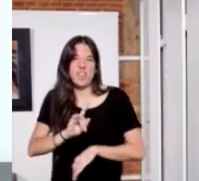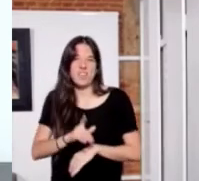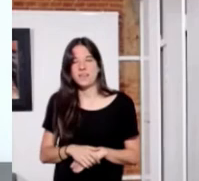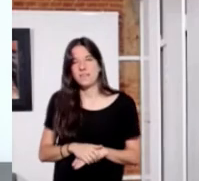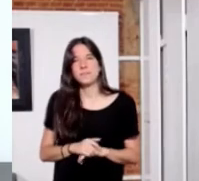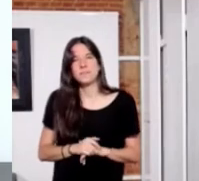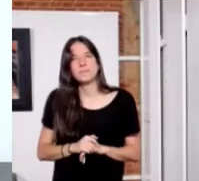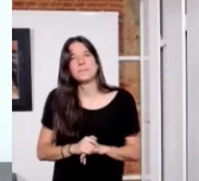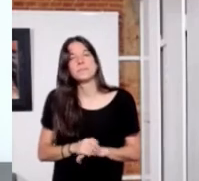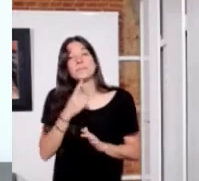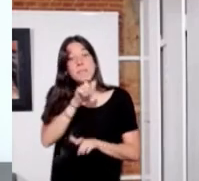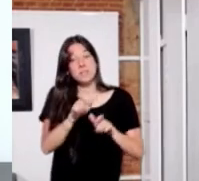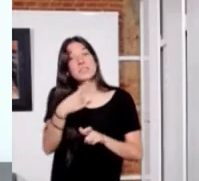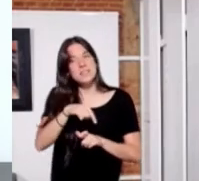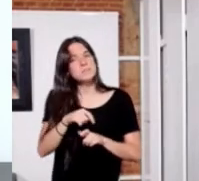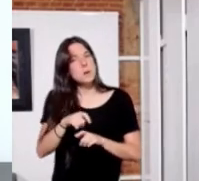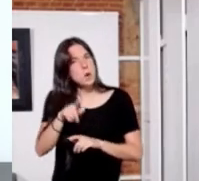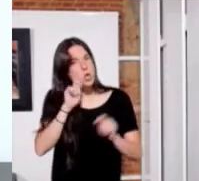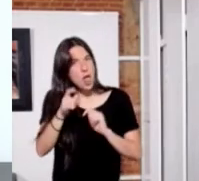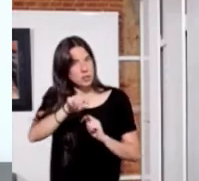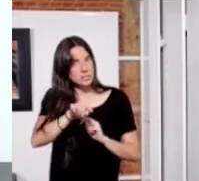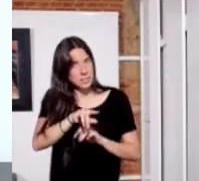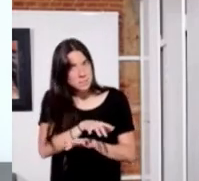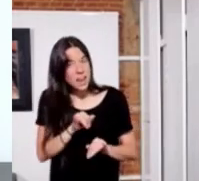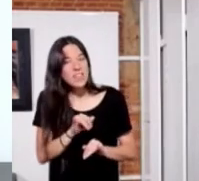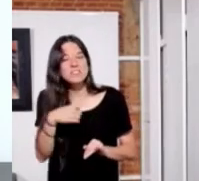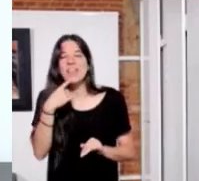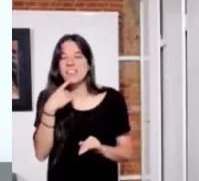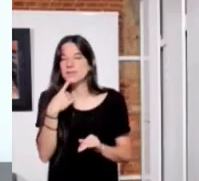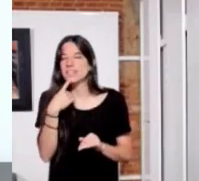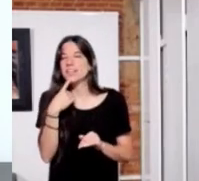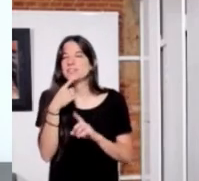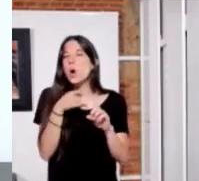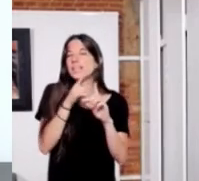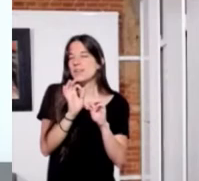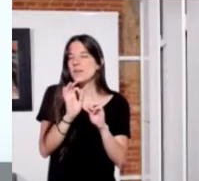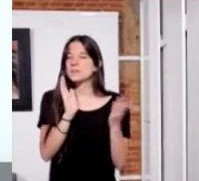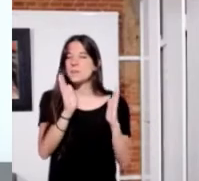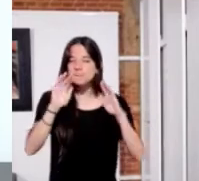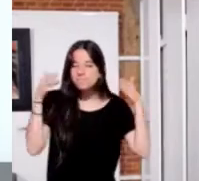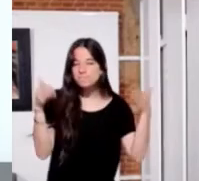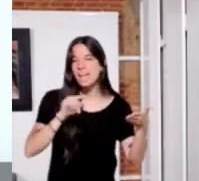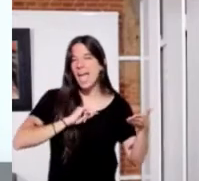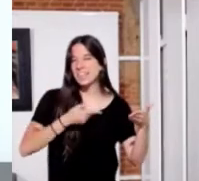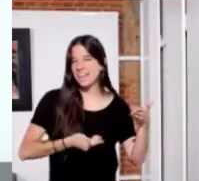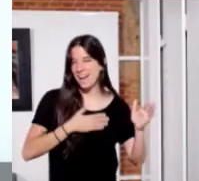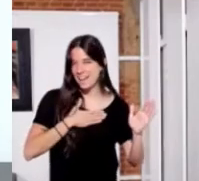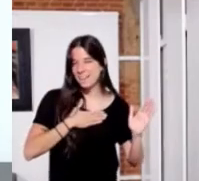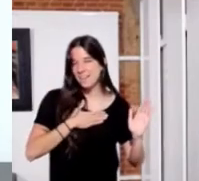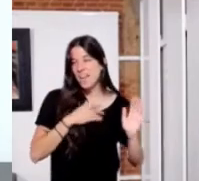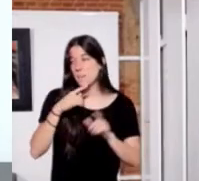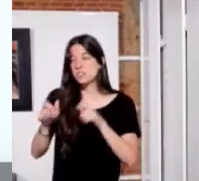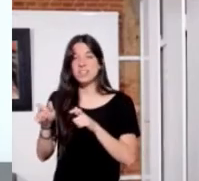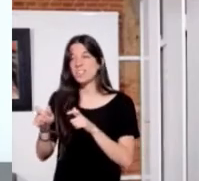Con los que merecen ser llorados los ponemos en el objetivo y la diana de nuestro hacer ético. Con los que no merecen ser